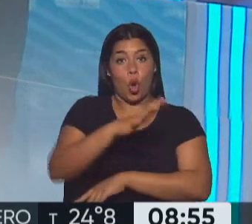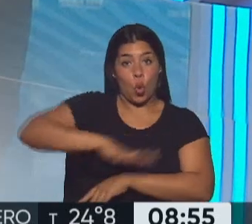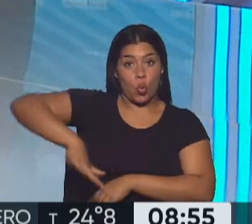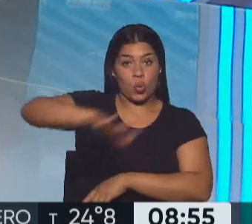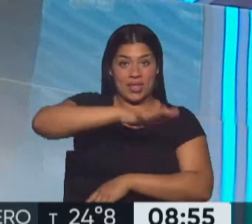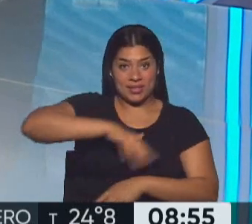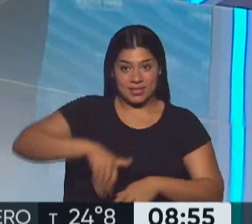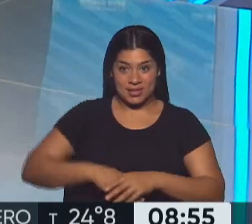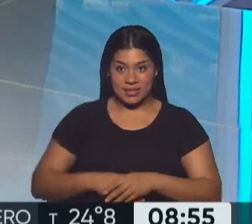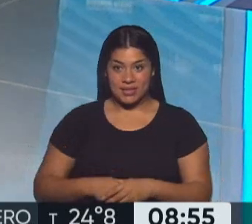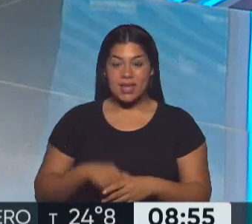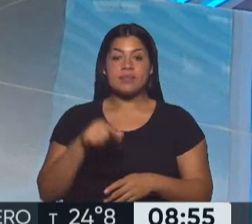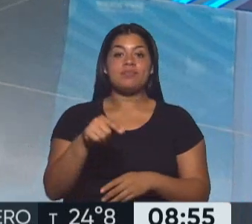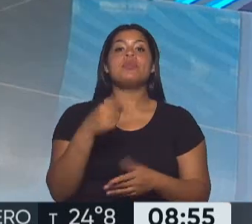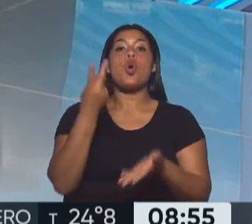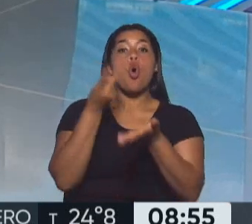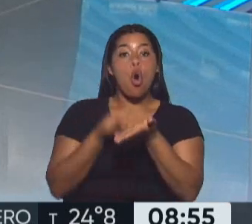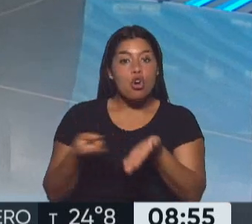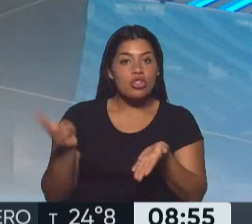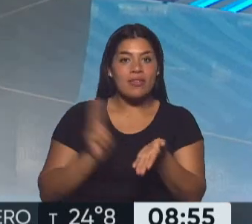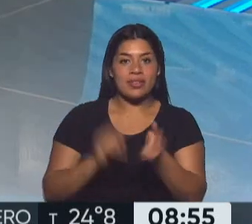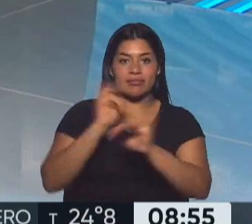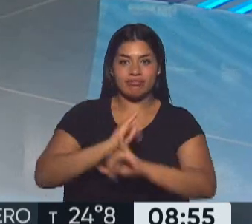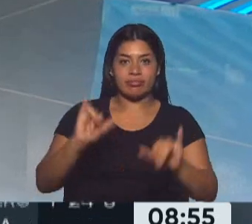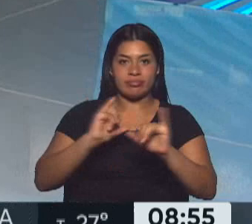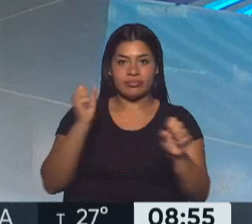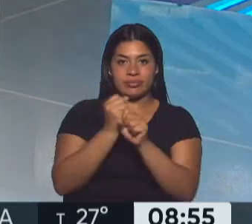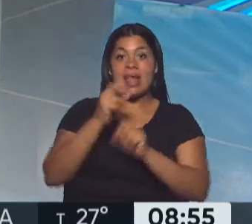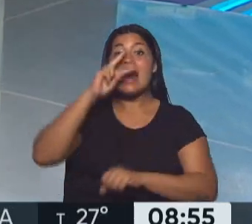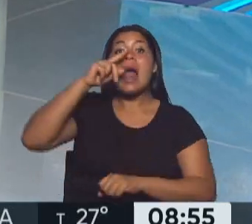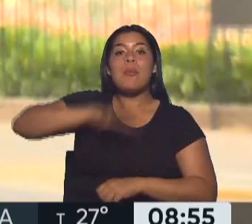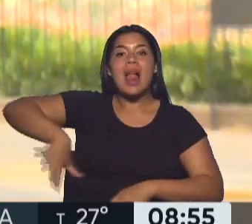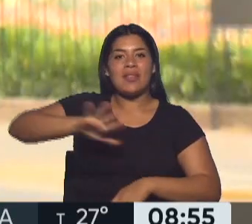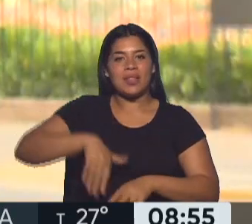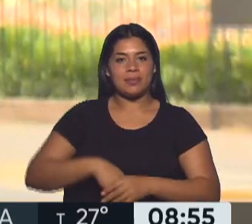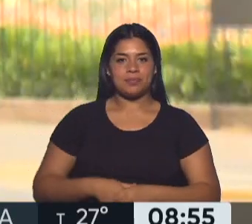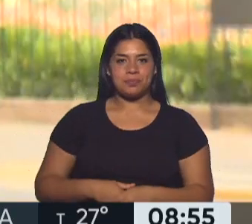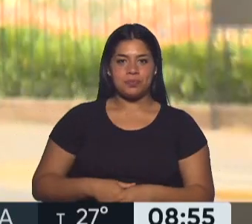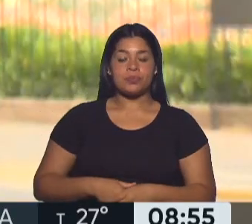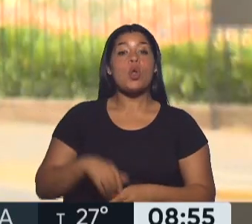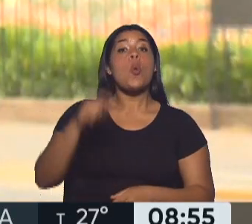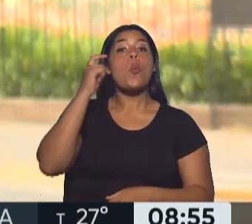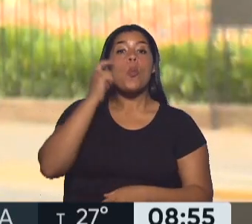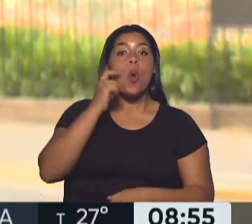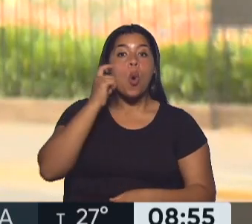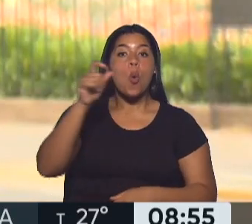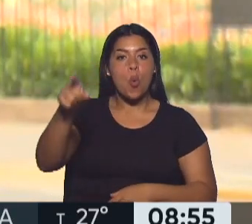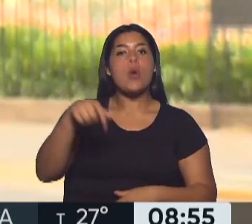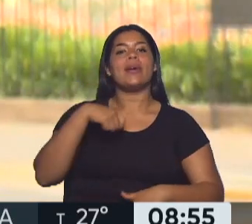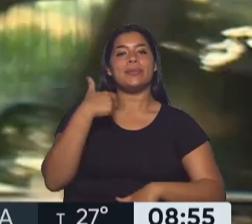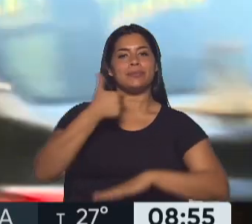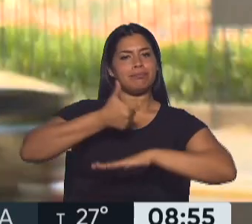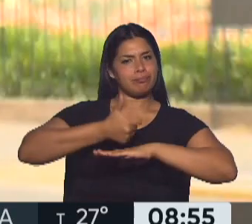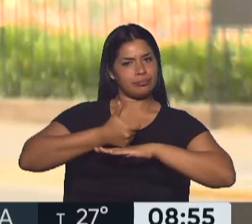el relanzamiento de la gestión con funcionarios en la ciudad de La Plata. El gobernador de la provincia de Buenos Aires,